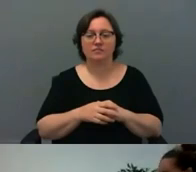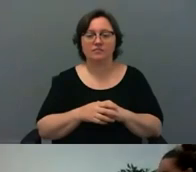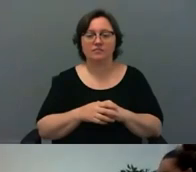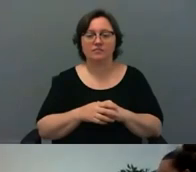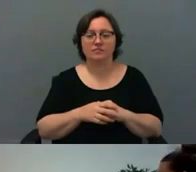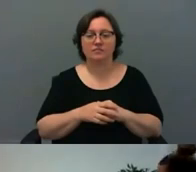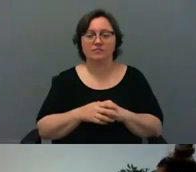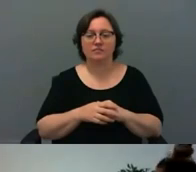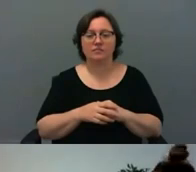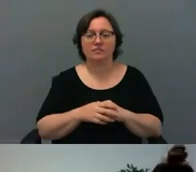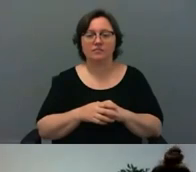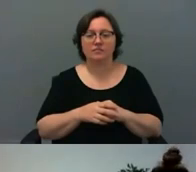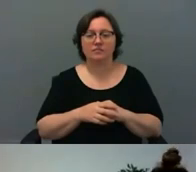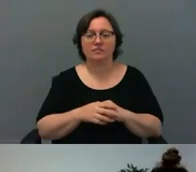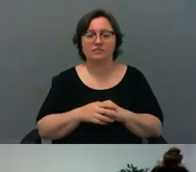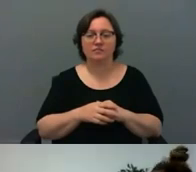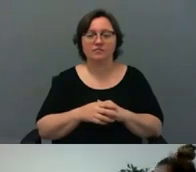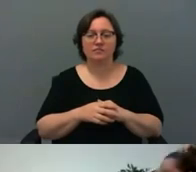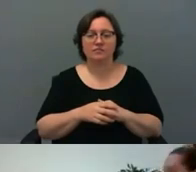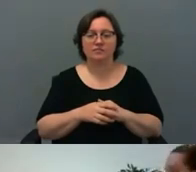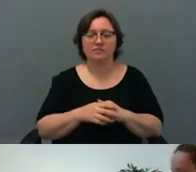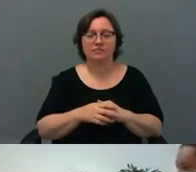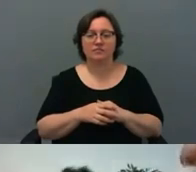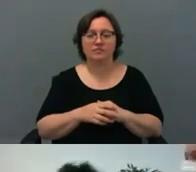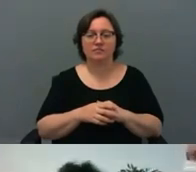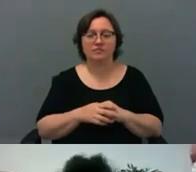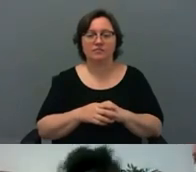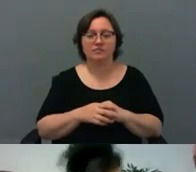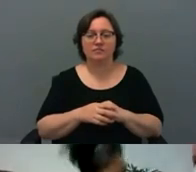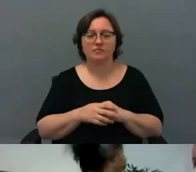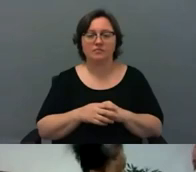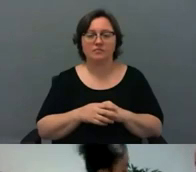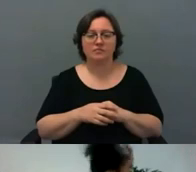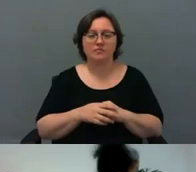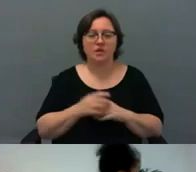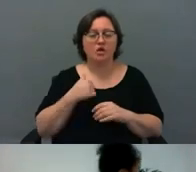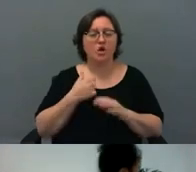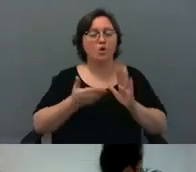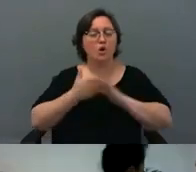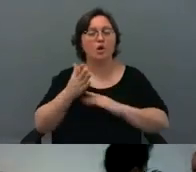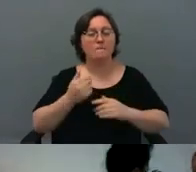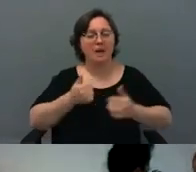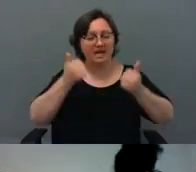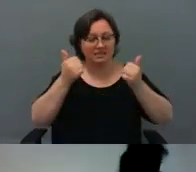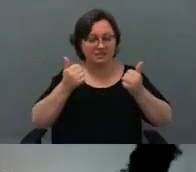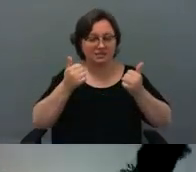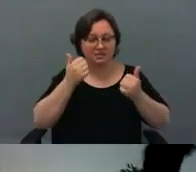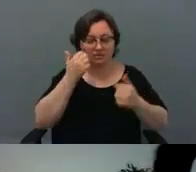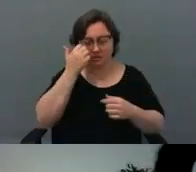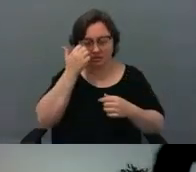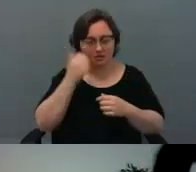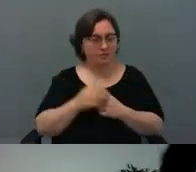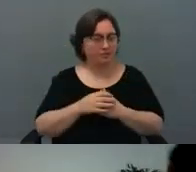eso, sino yo voy a más. Yo comí en